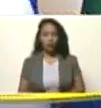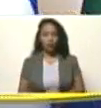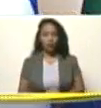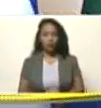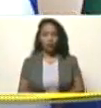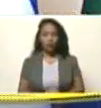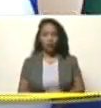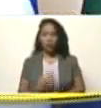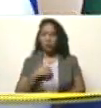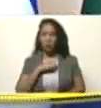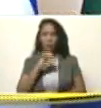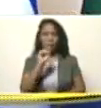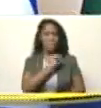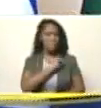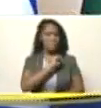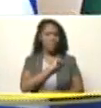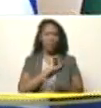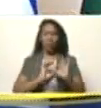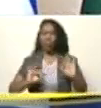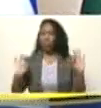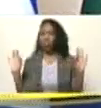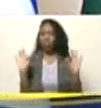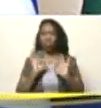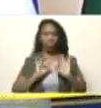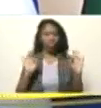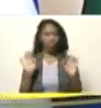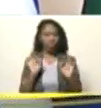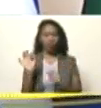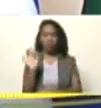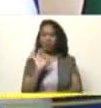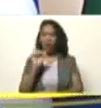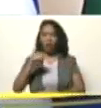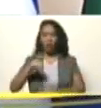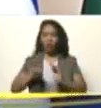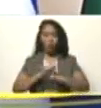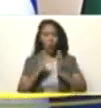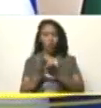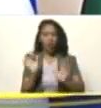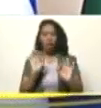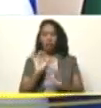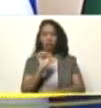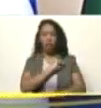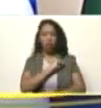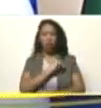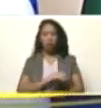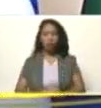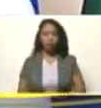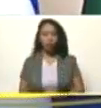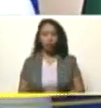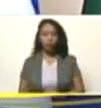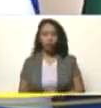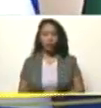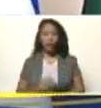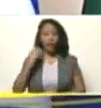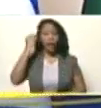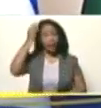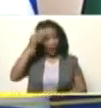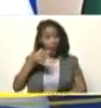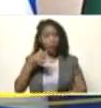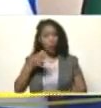No le tenemos miedo a nadie, ni a nada en este mundo. Y creemos en un